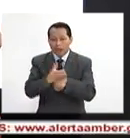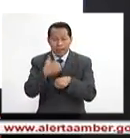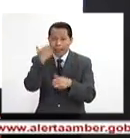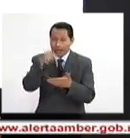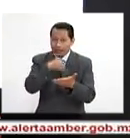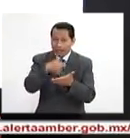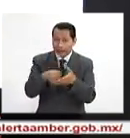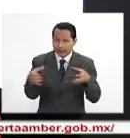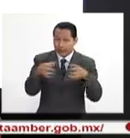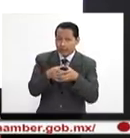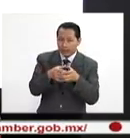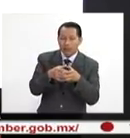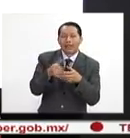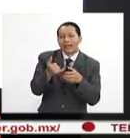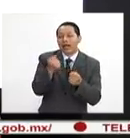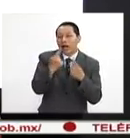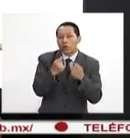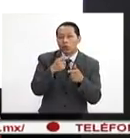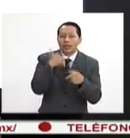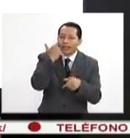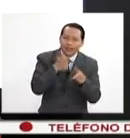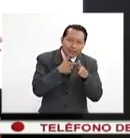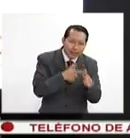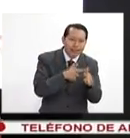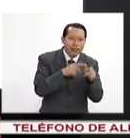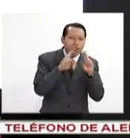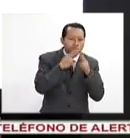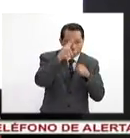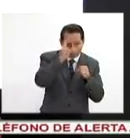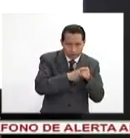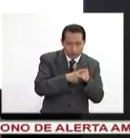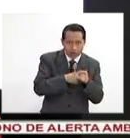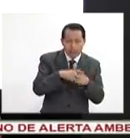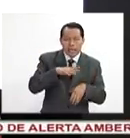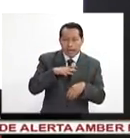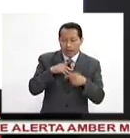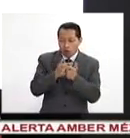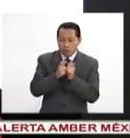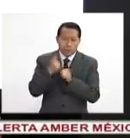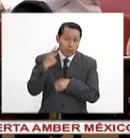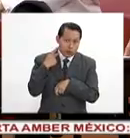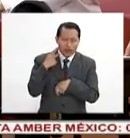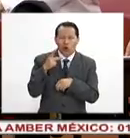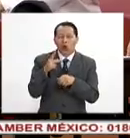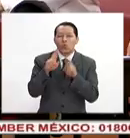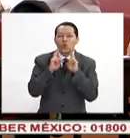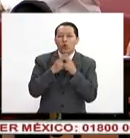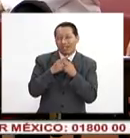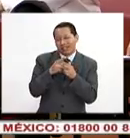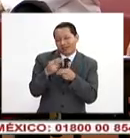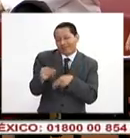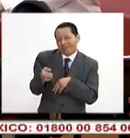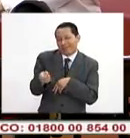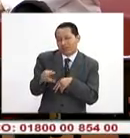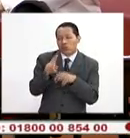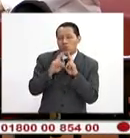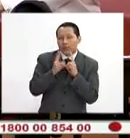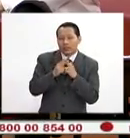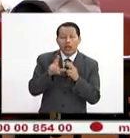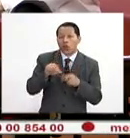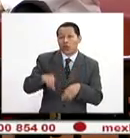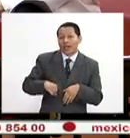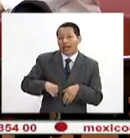los que quieren seguir perteneciendo al Reino Unido. El partido DUP, el unionista democrático, quiere seguir perteneciendo al Reino Unido, no está